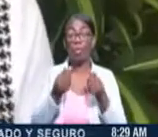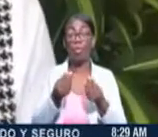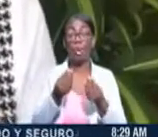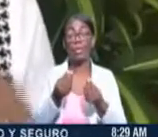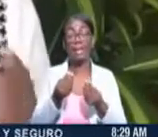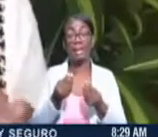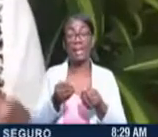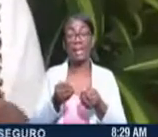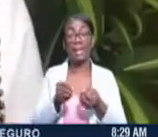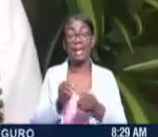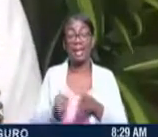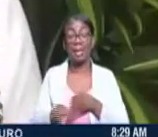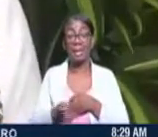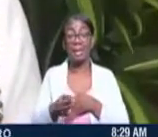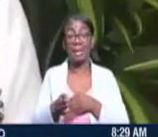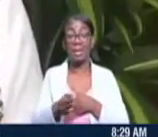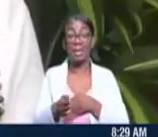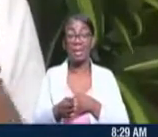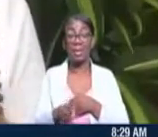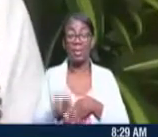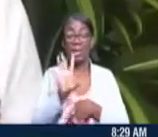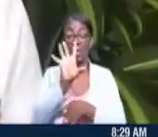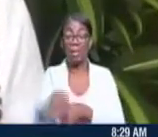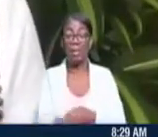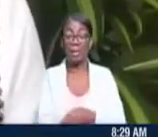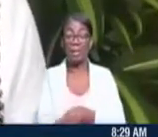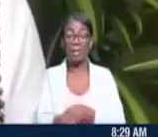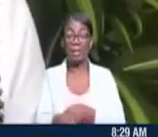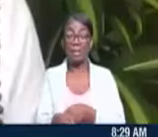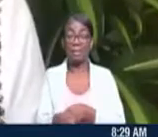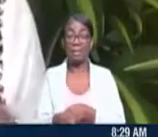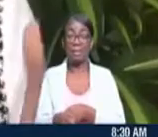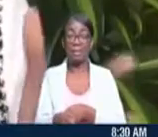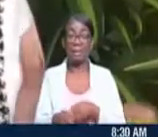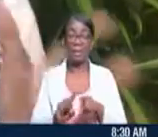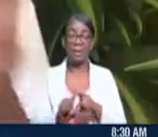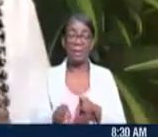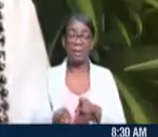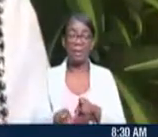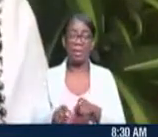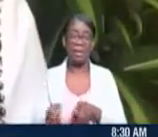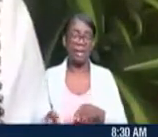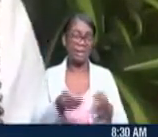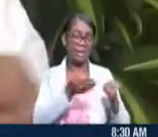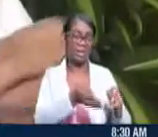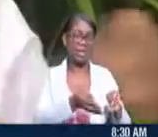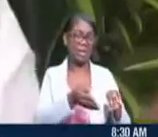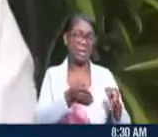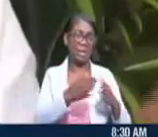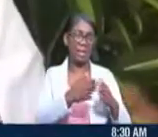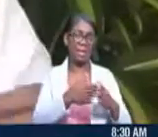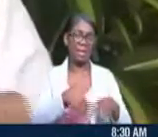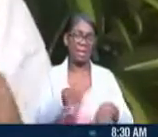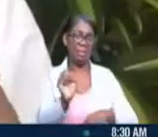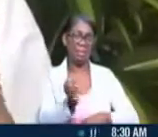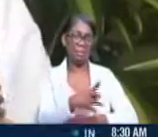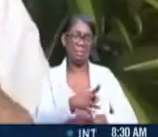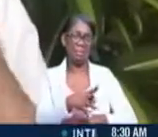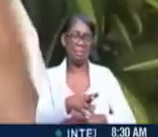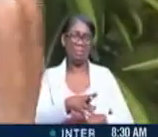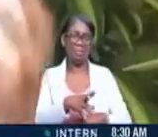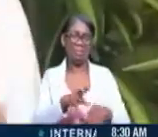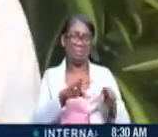el pescador artesanal lo atrapaba. Sin embargo, al llevarlo al hogar, lo botaban, porque